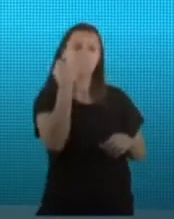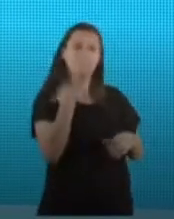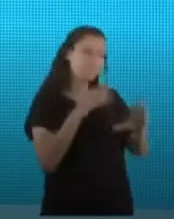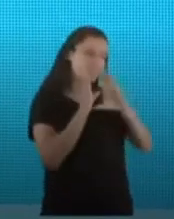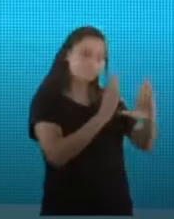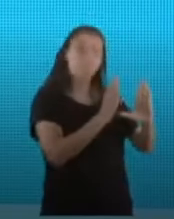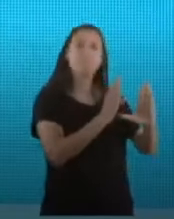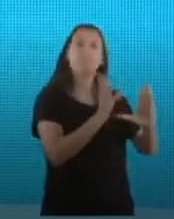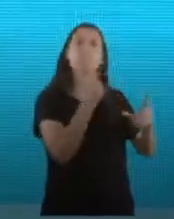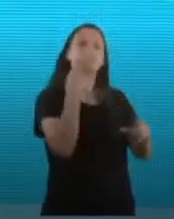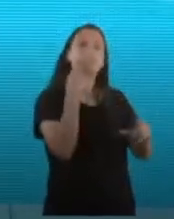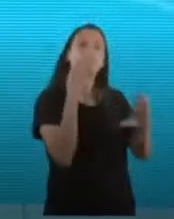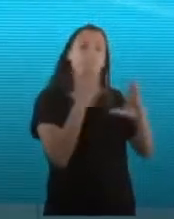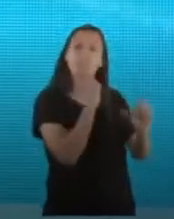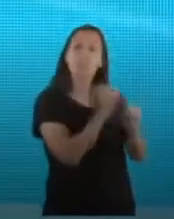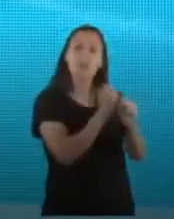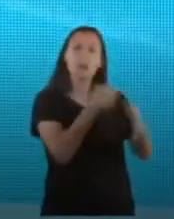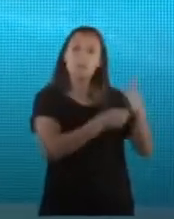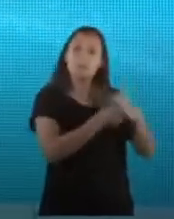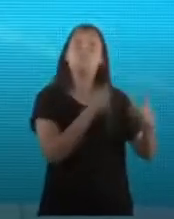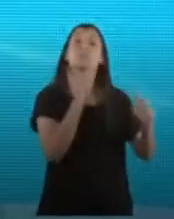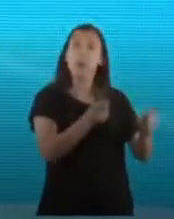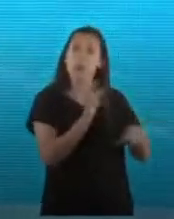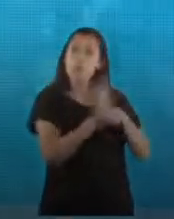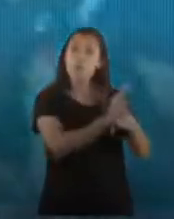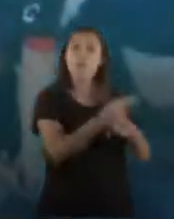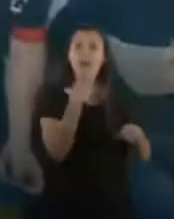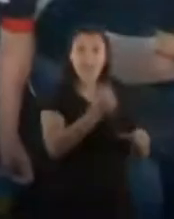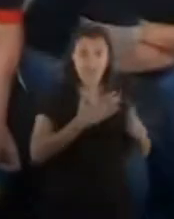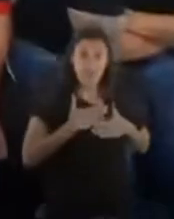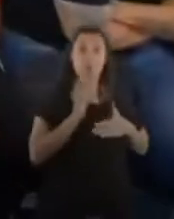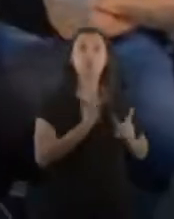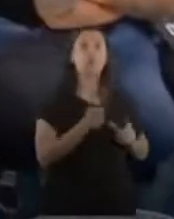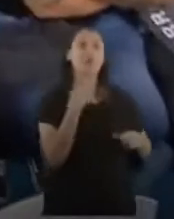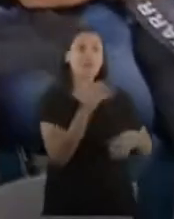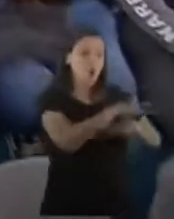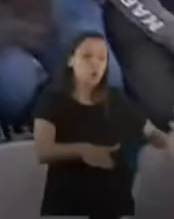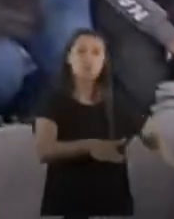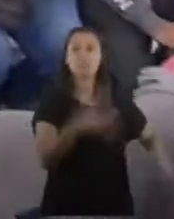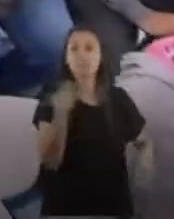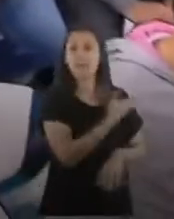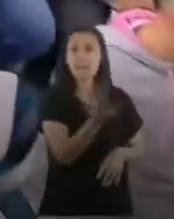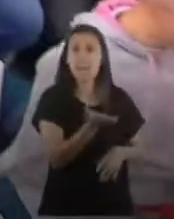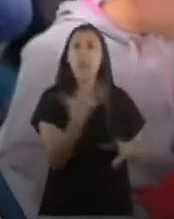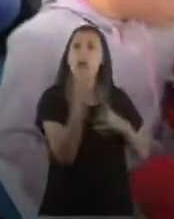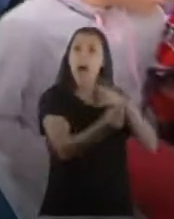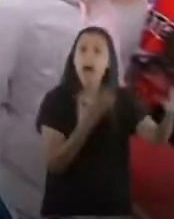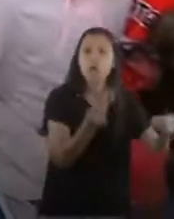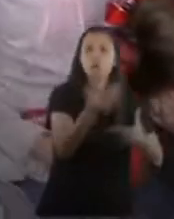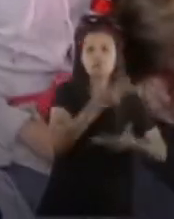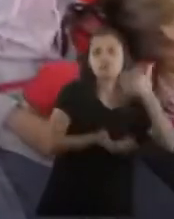los propios y de los hijos de otro, para de alguna manera contribuir y